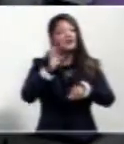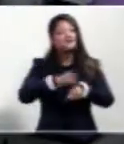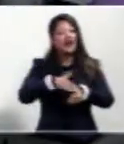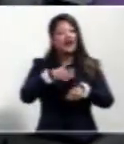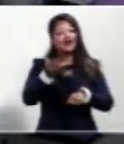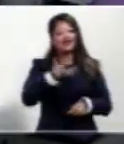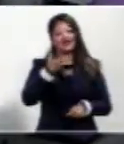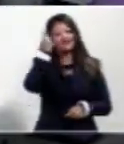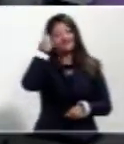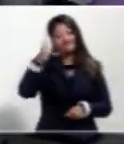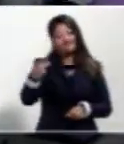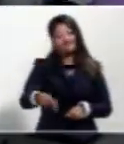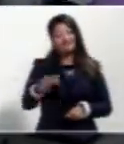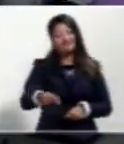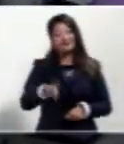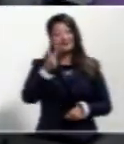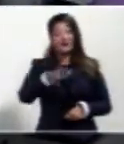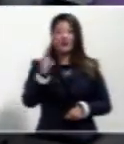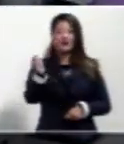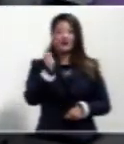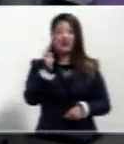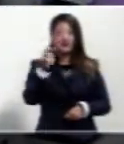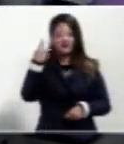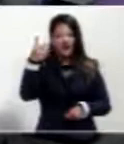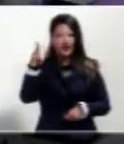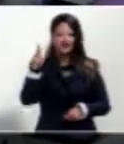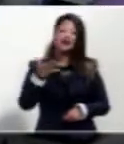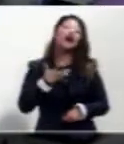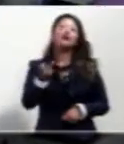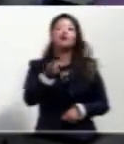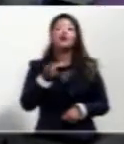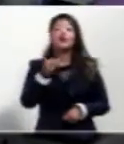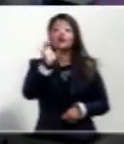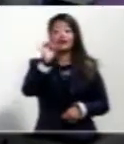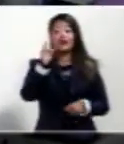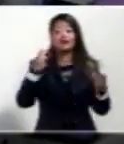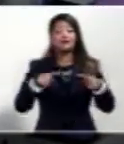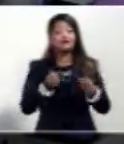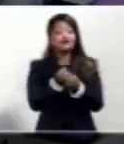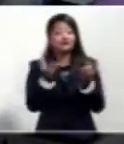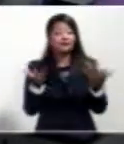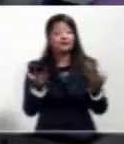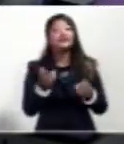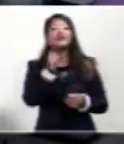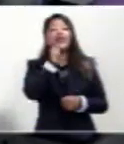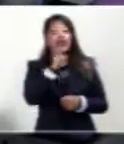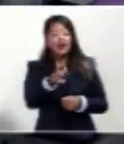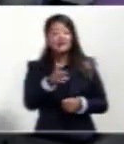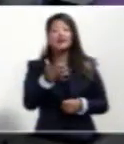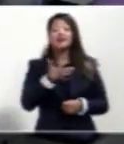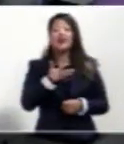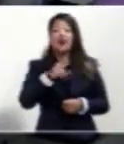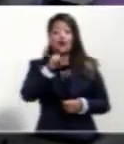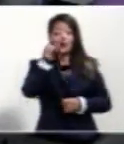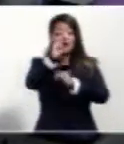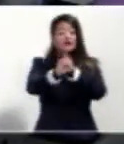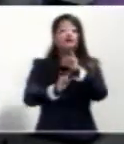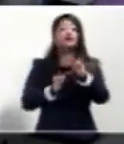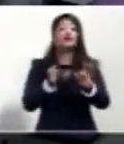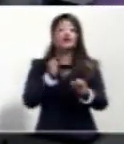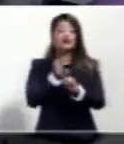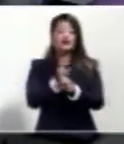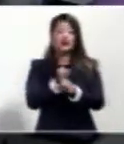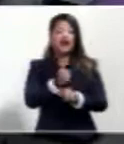en el municipio, van a ser 30 productores de pulque. También se unen, vamos a tener expositores internacionales como